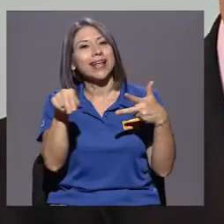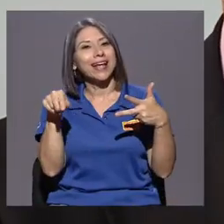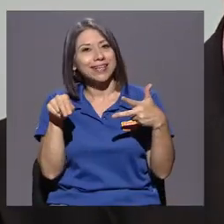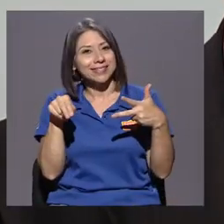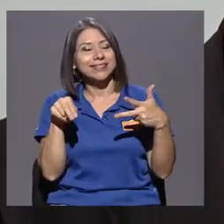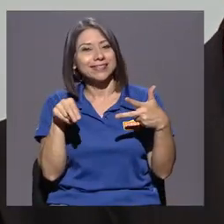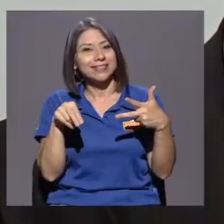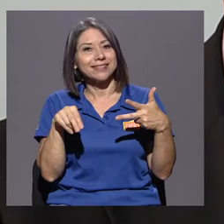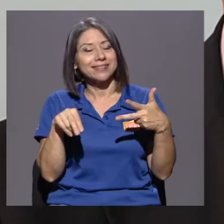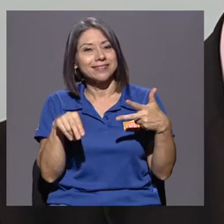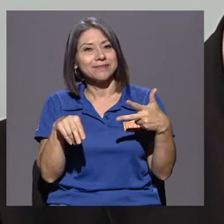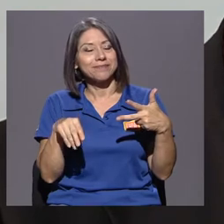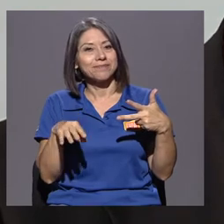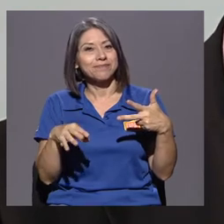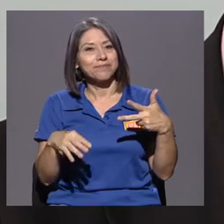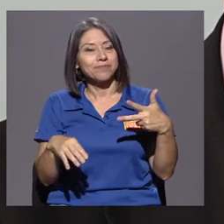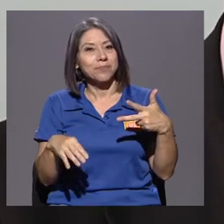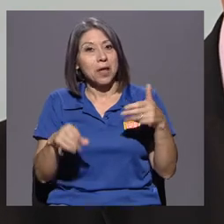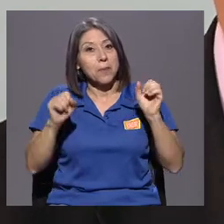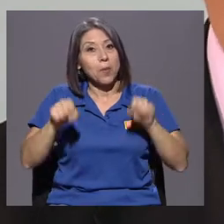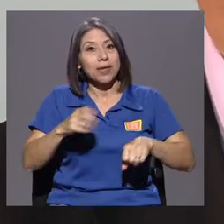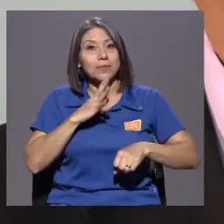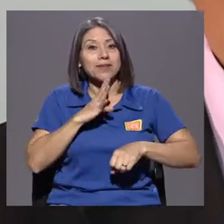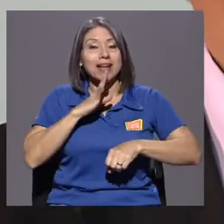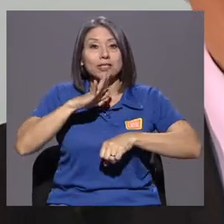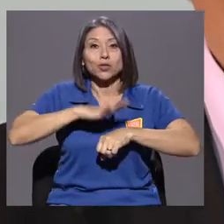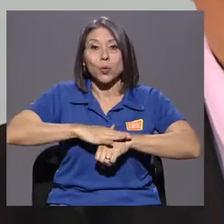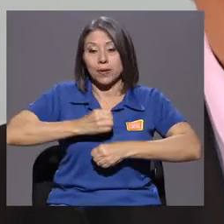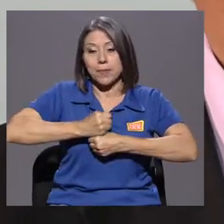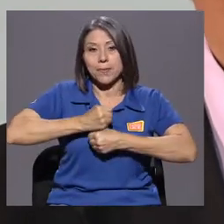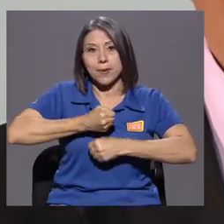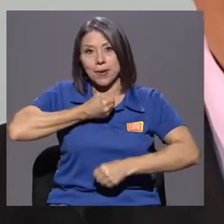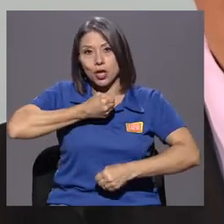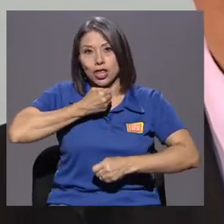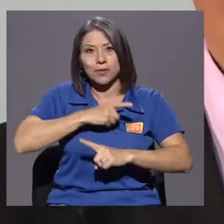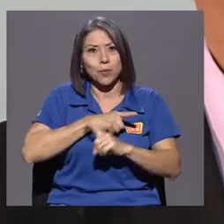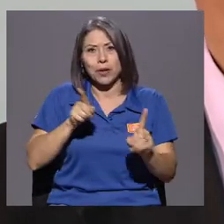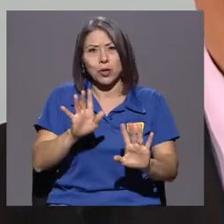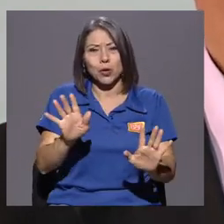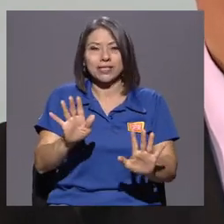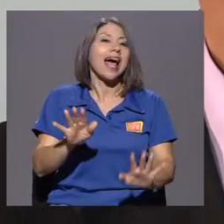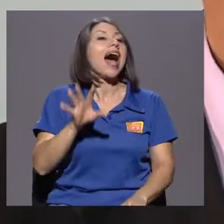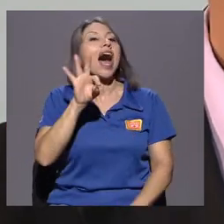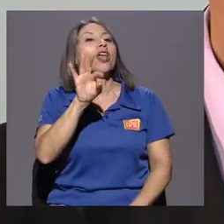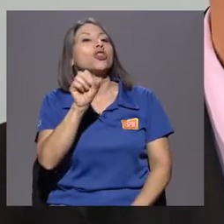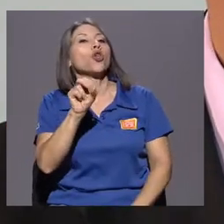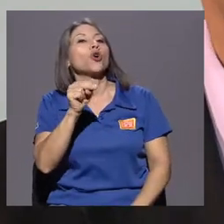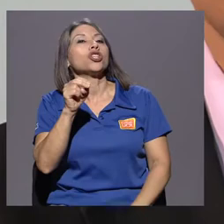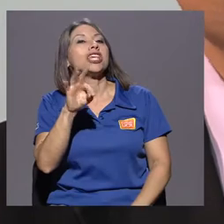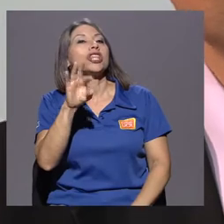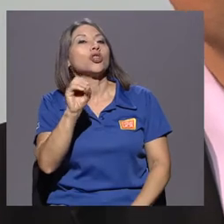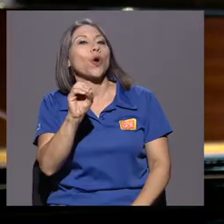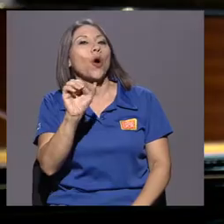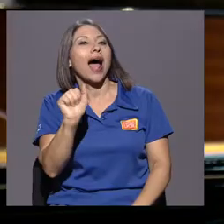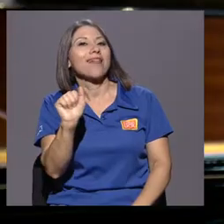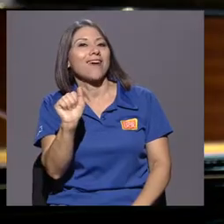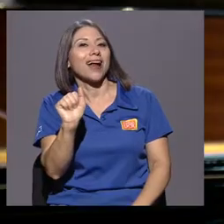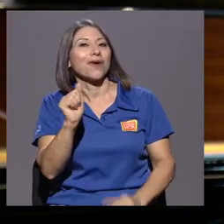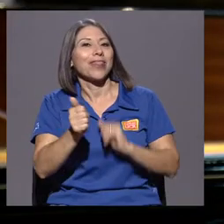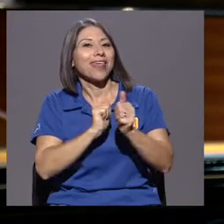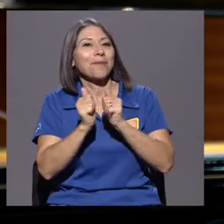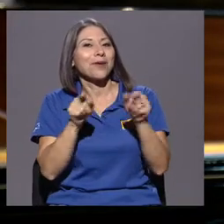y podríamos hablar también del periodismo pero no es la cita alfaro el don bordes también el inicio sí sí sí